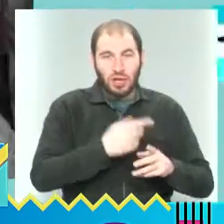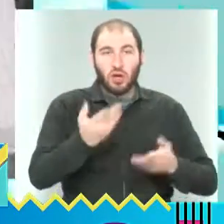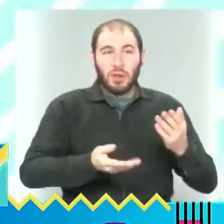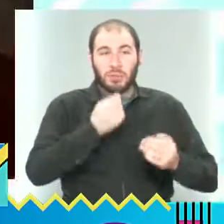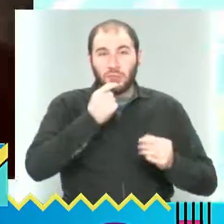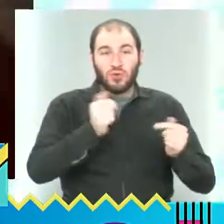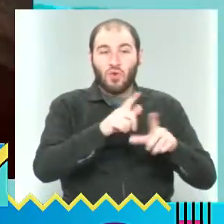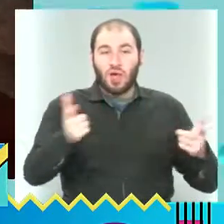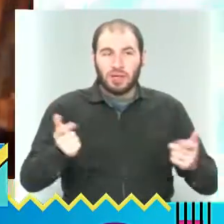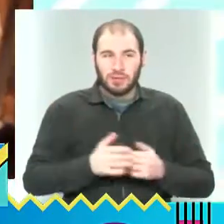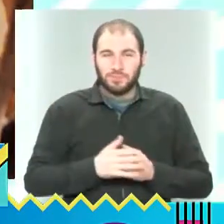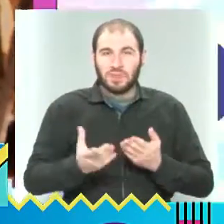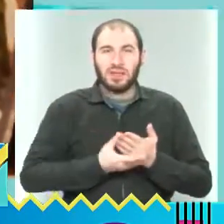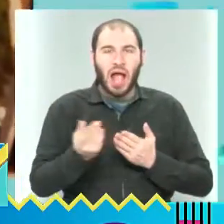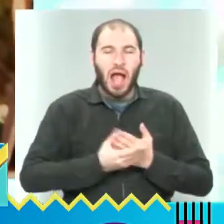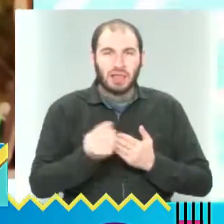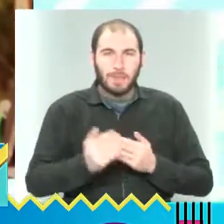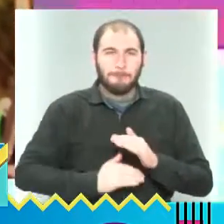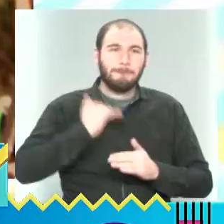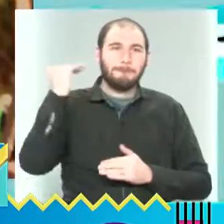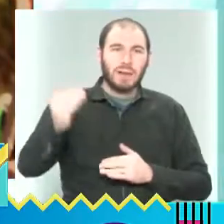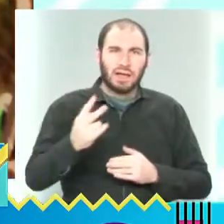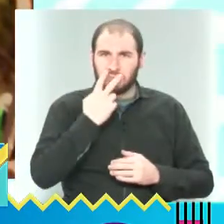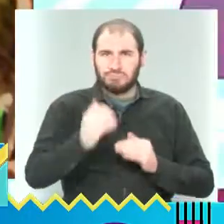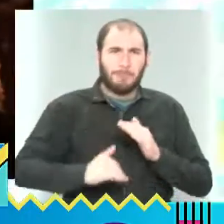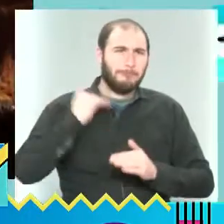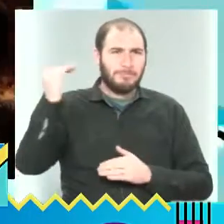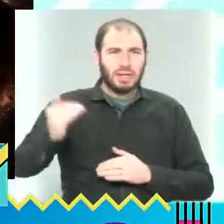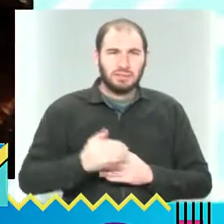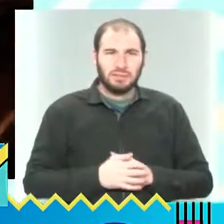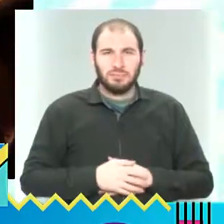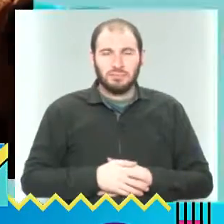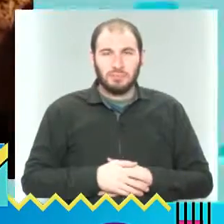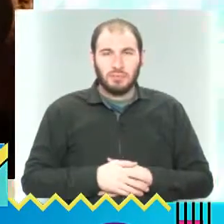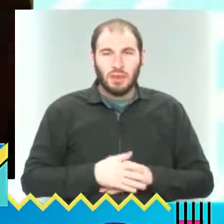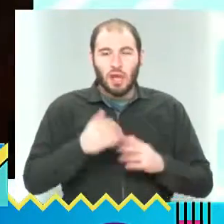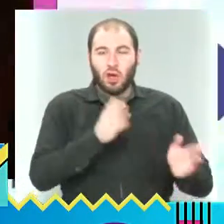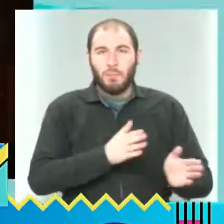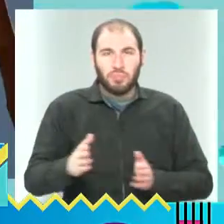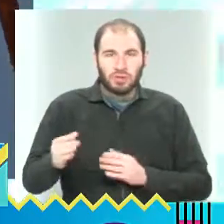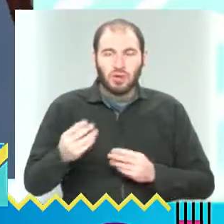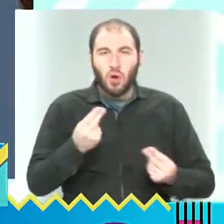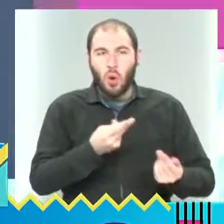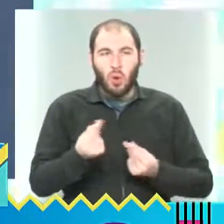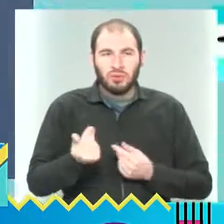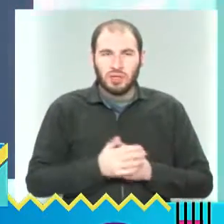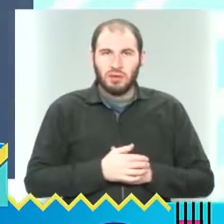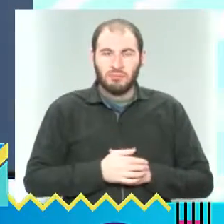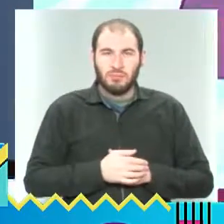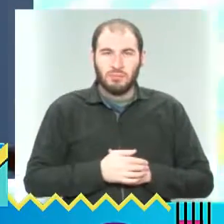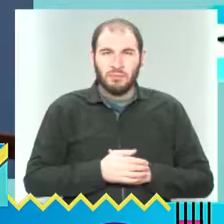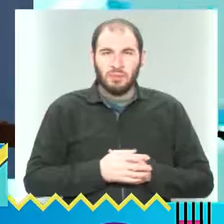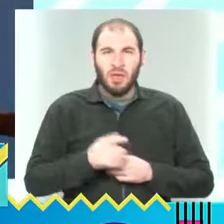sería si no los tuviéramos. Gastaríamos muchísimo más energía en procesos, digamos, para usar, todo